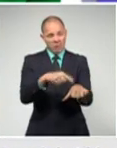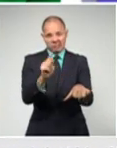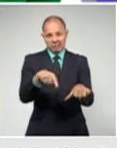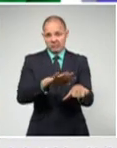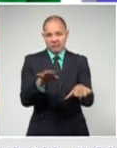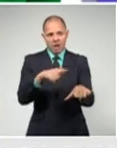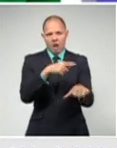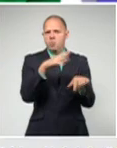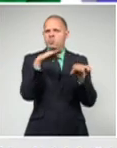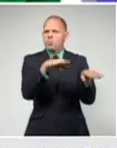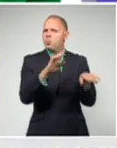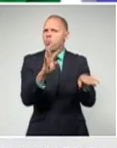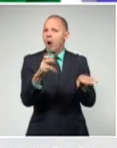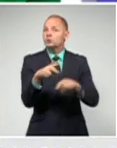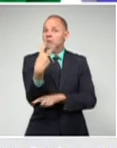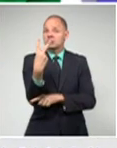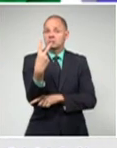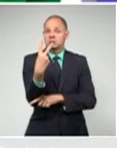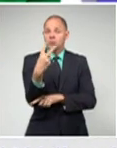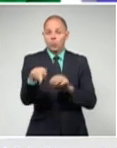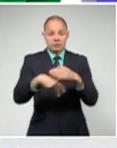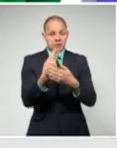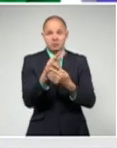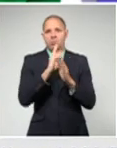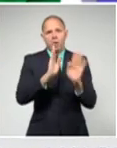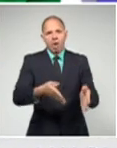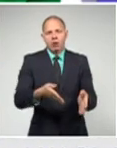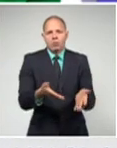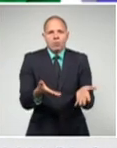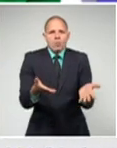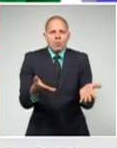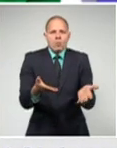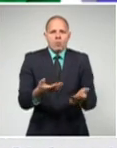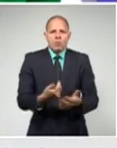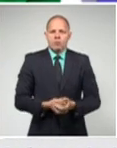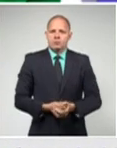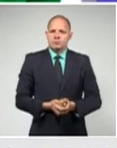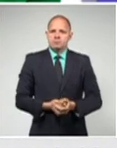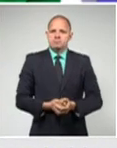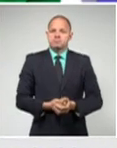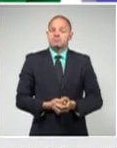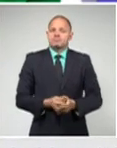ingresado durante 2 días. Desde el principio presentó